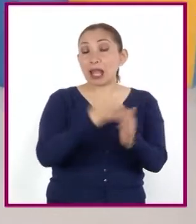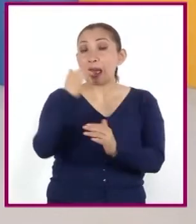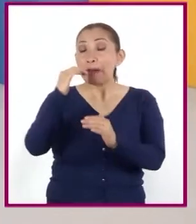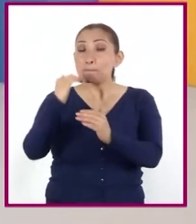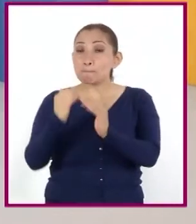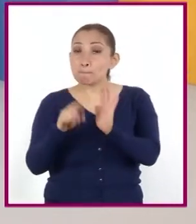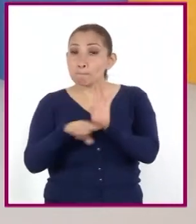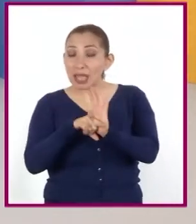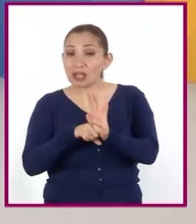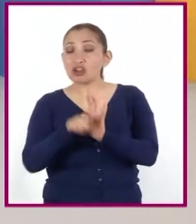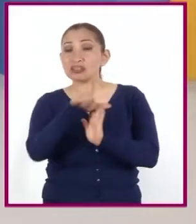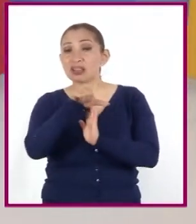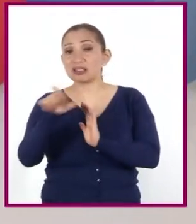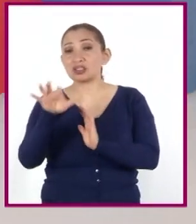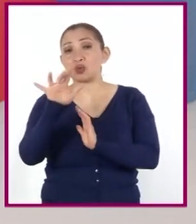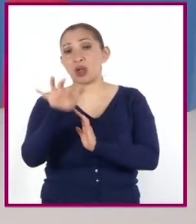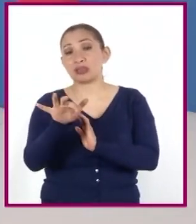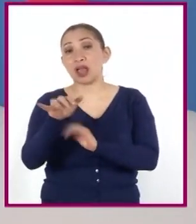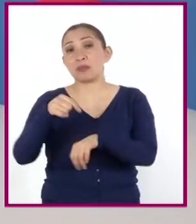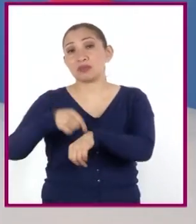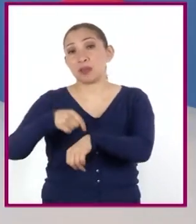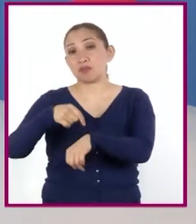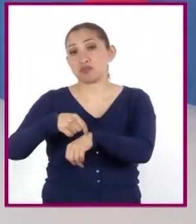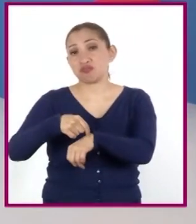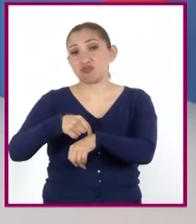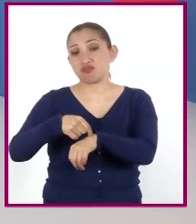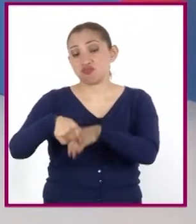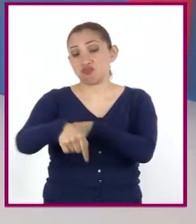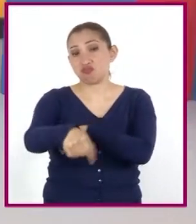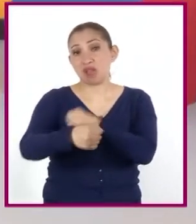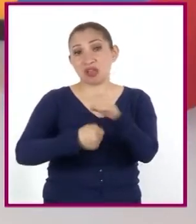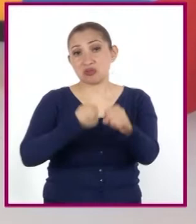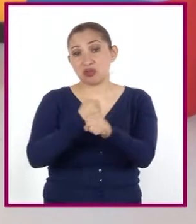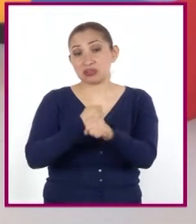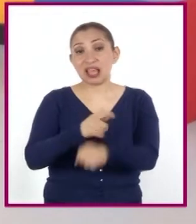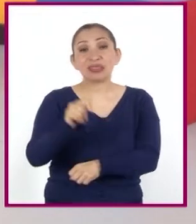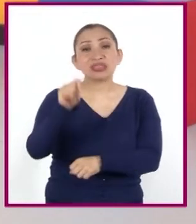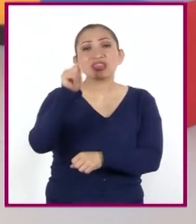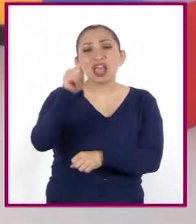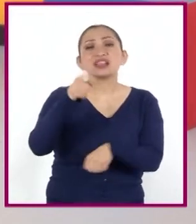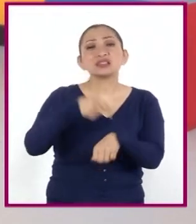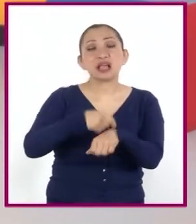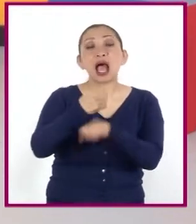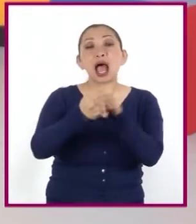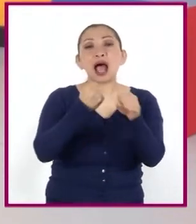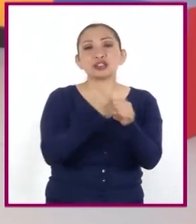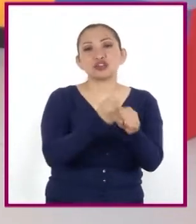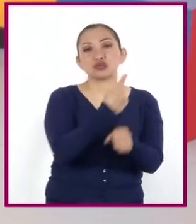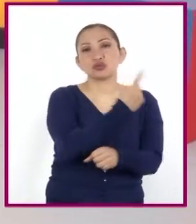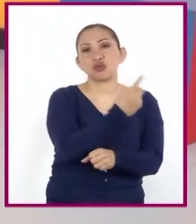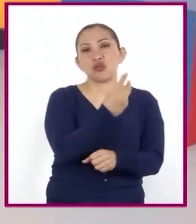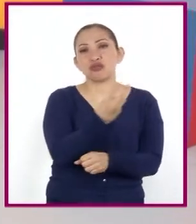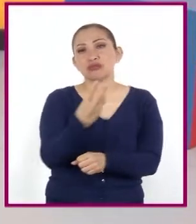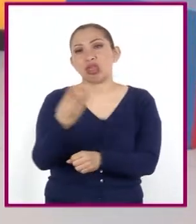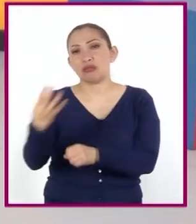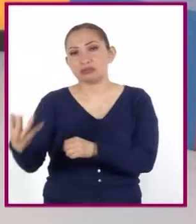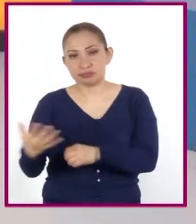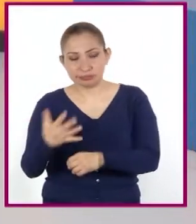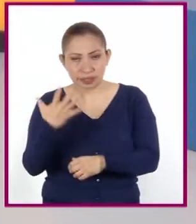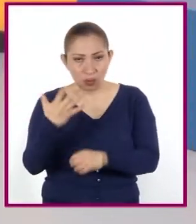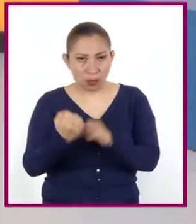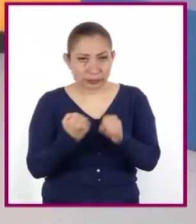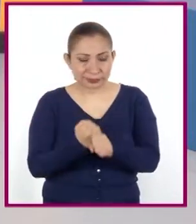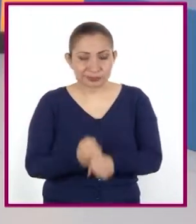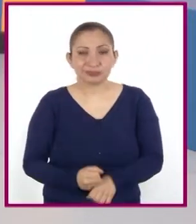menos 750, tiempo, en donde t es el tiempo transcurrido en años.